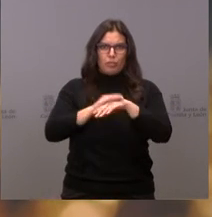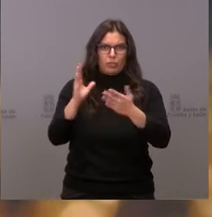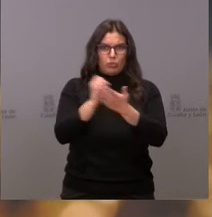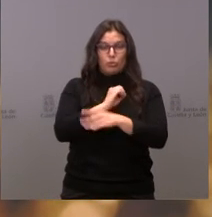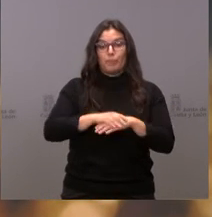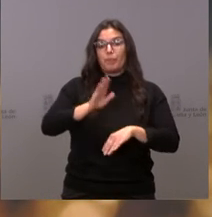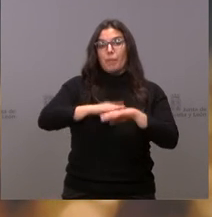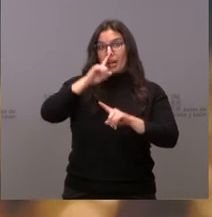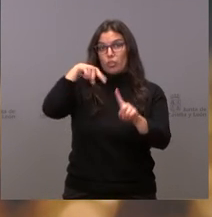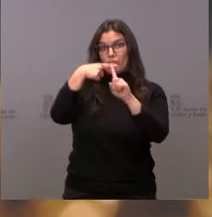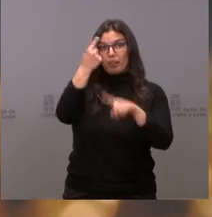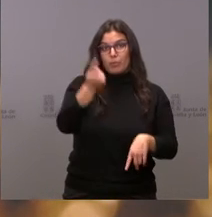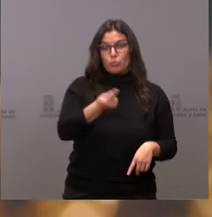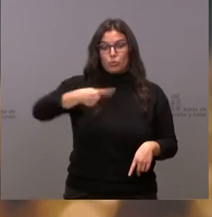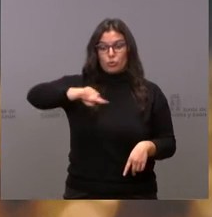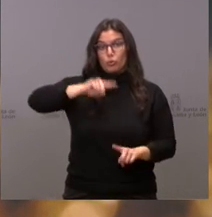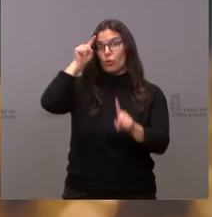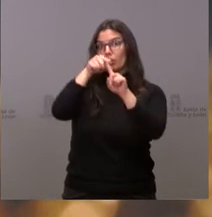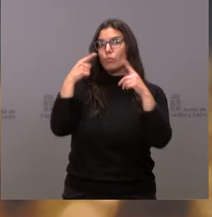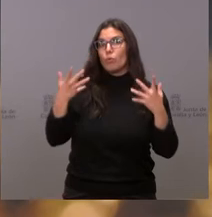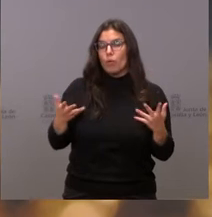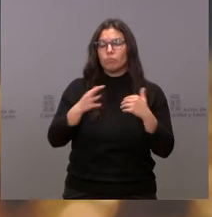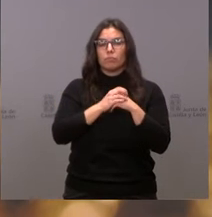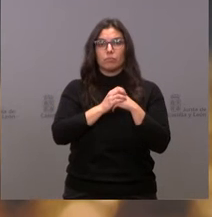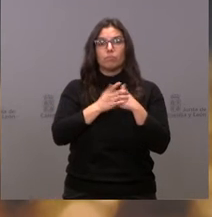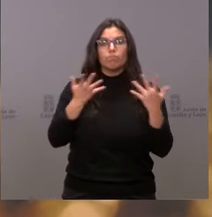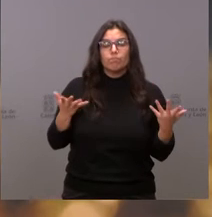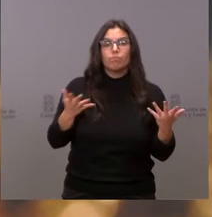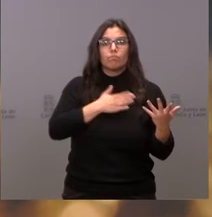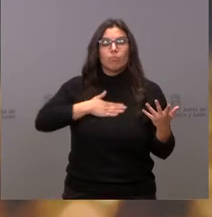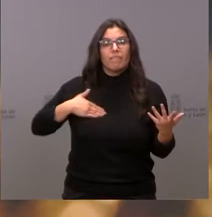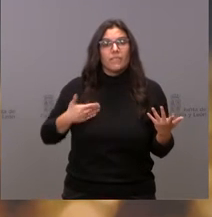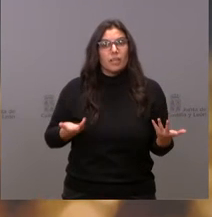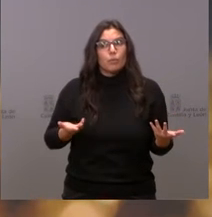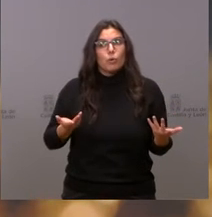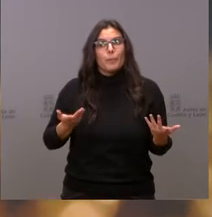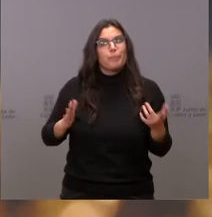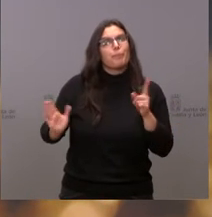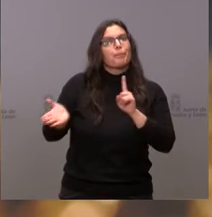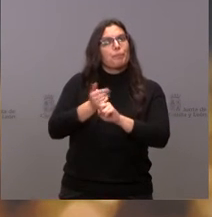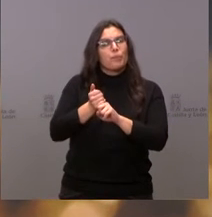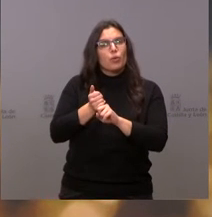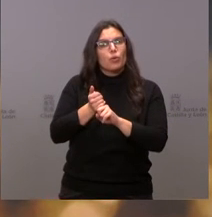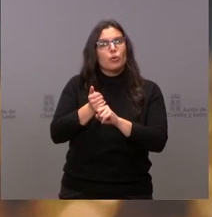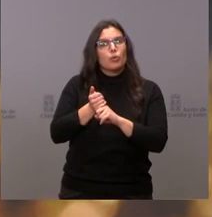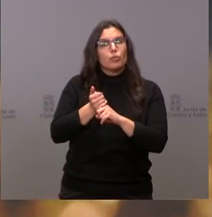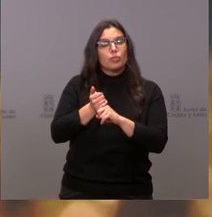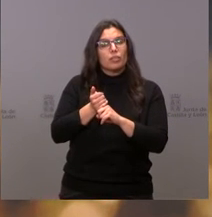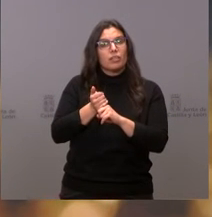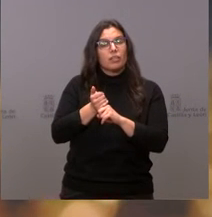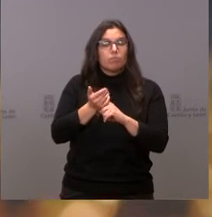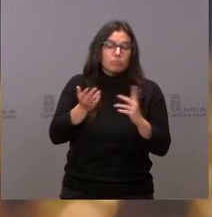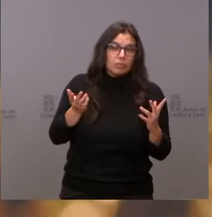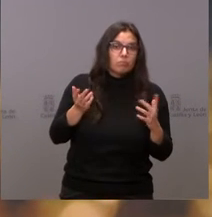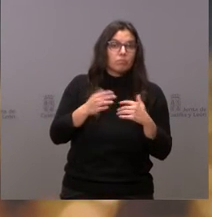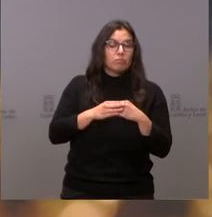nuestro objetivo pues queremos conseguir que bueno se